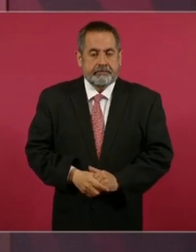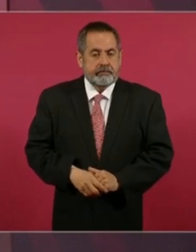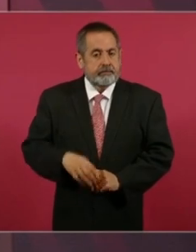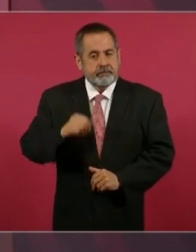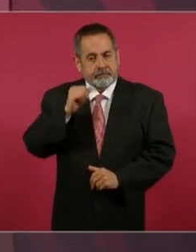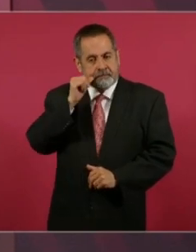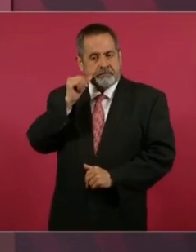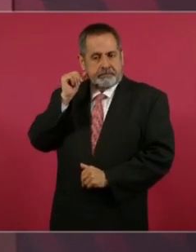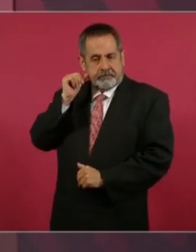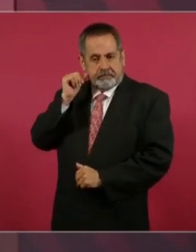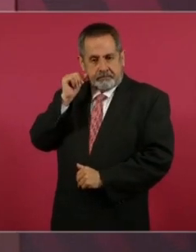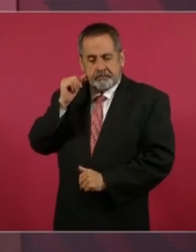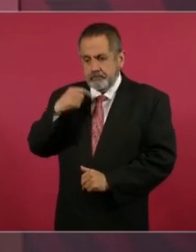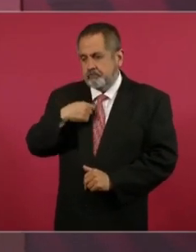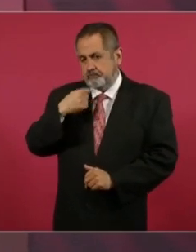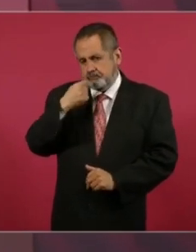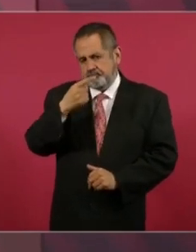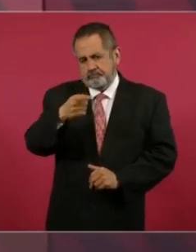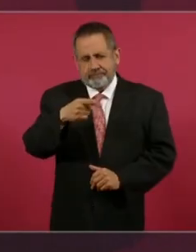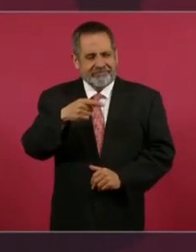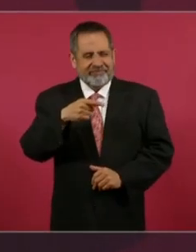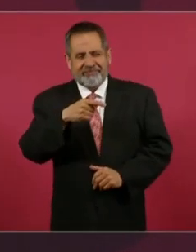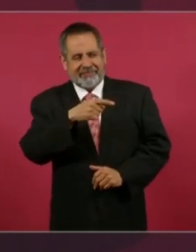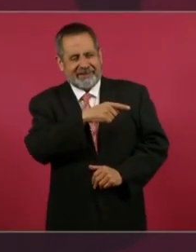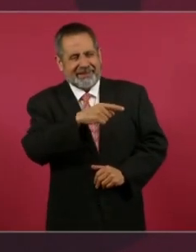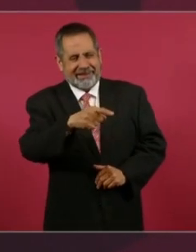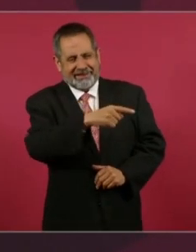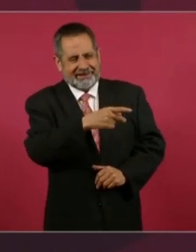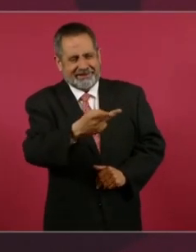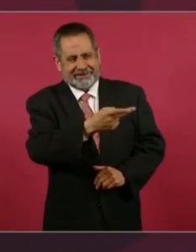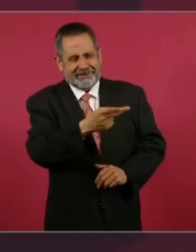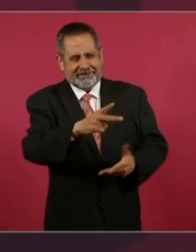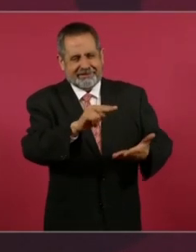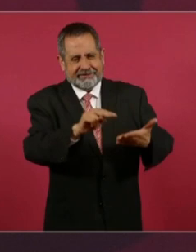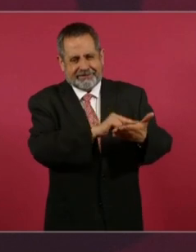comentaba yo de que en el convenio este, ¿no?,